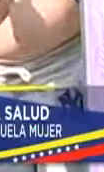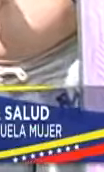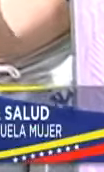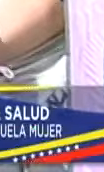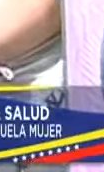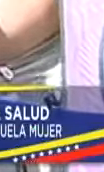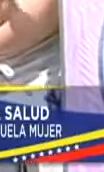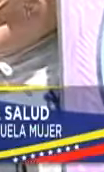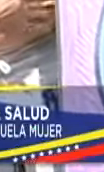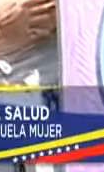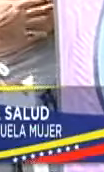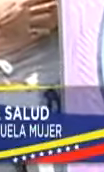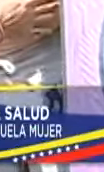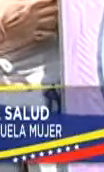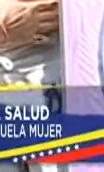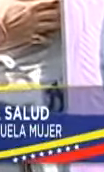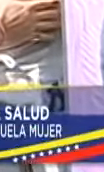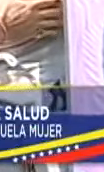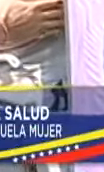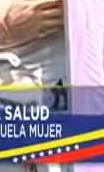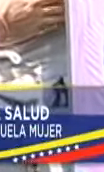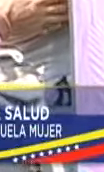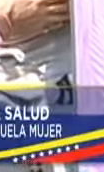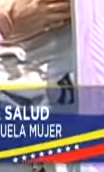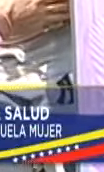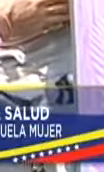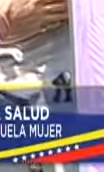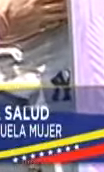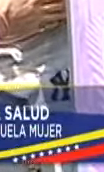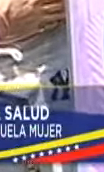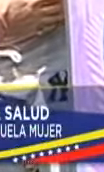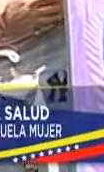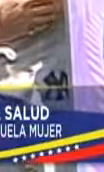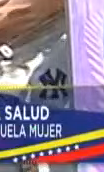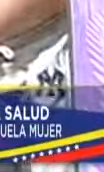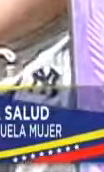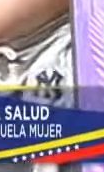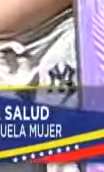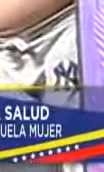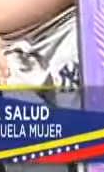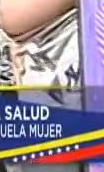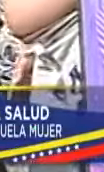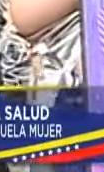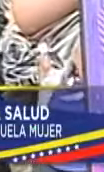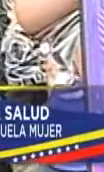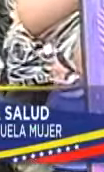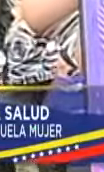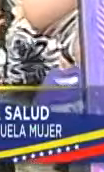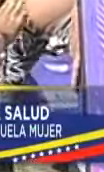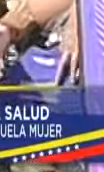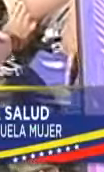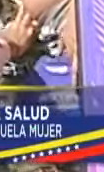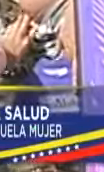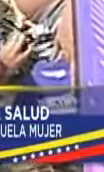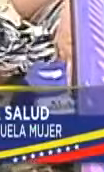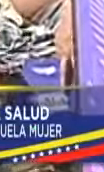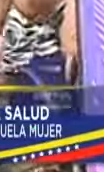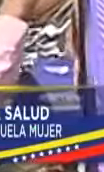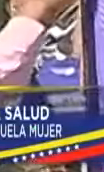mi gallo pinto, tu fama nadie aguardela. Olole, lole,